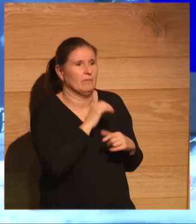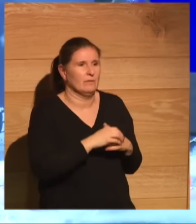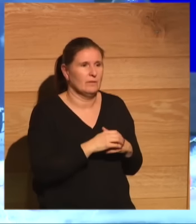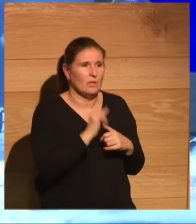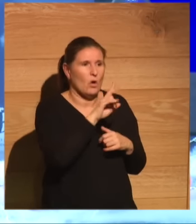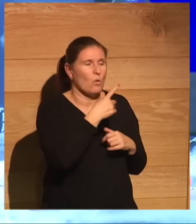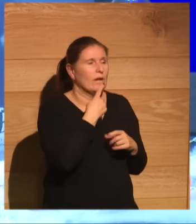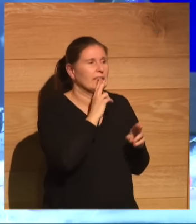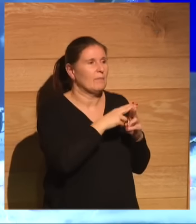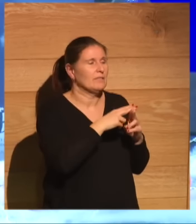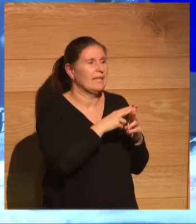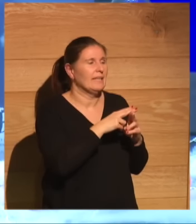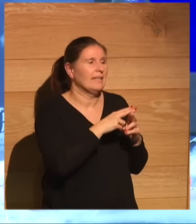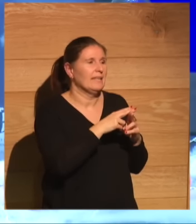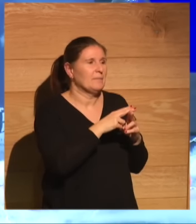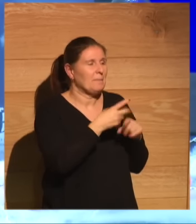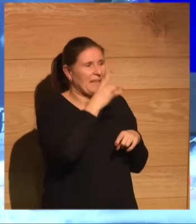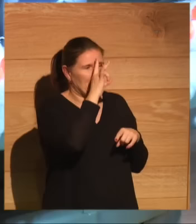A partir de ahora te vamos a llamar Juan el Impresionista.